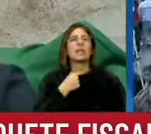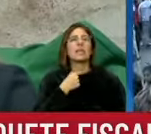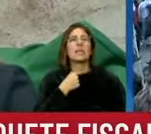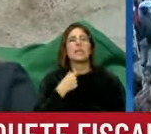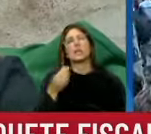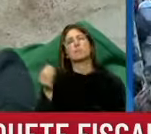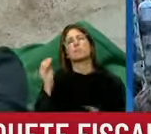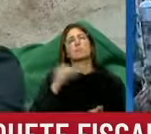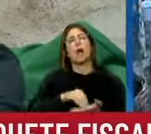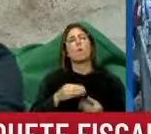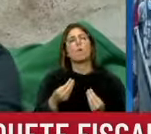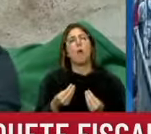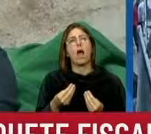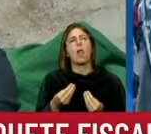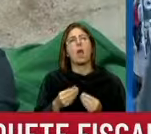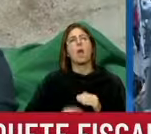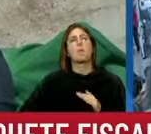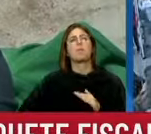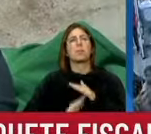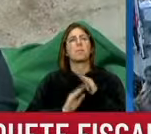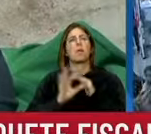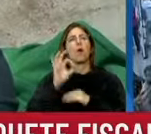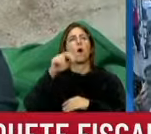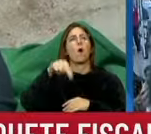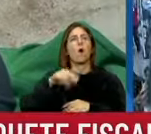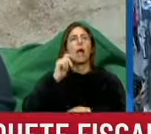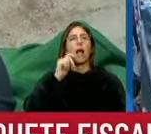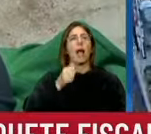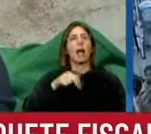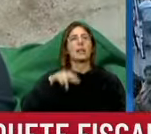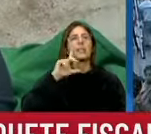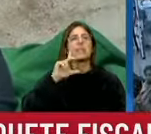27. No, ya lo vivimos esto,